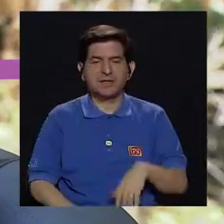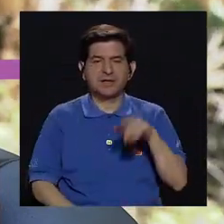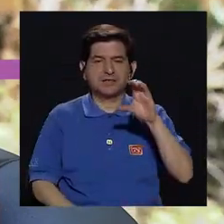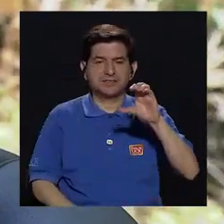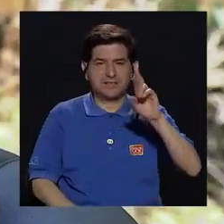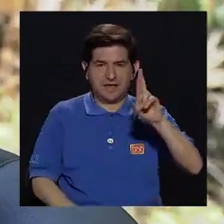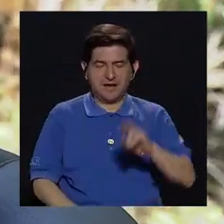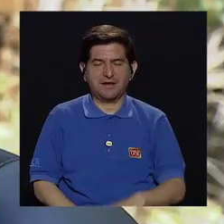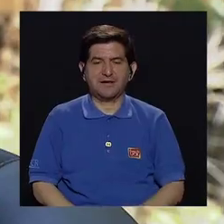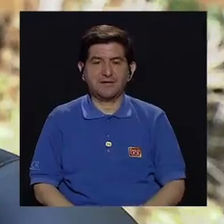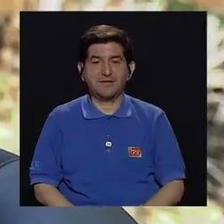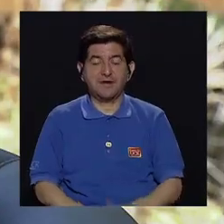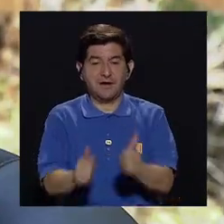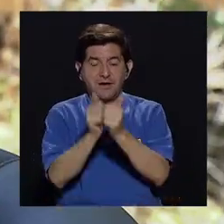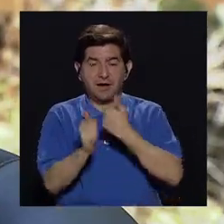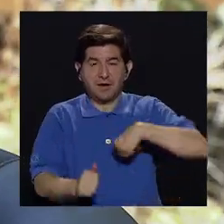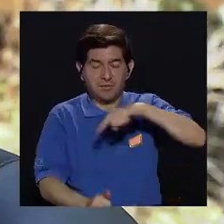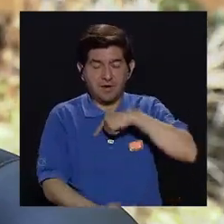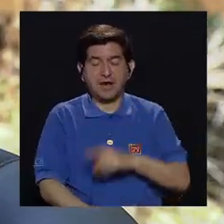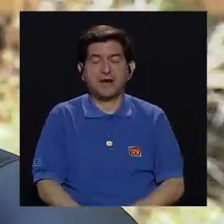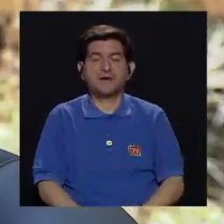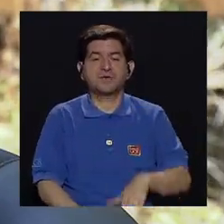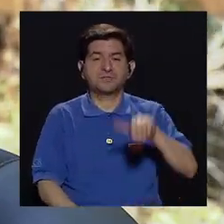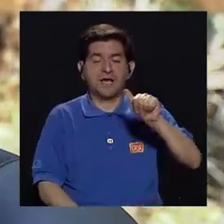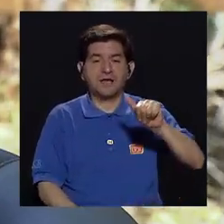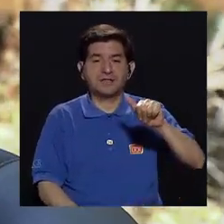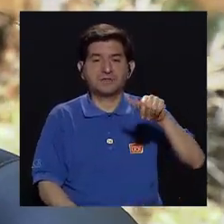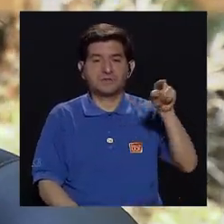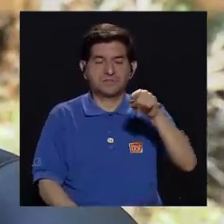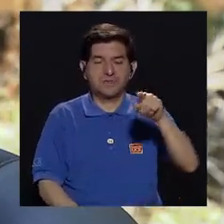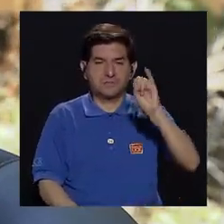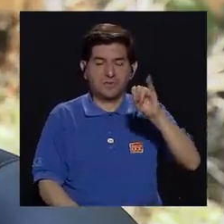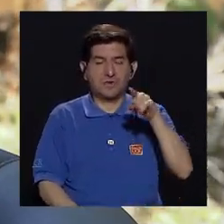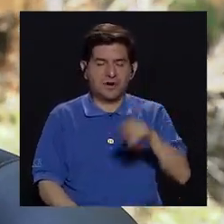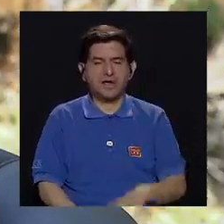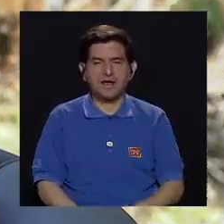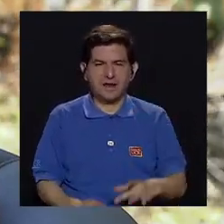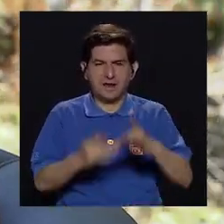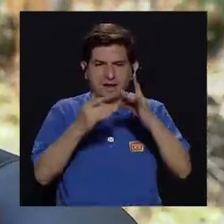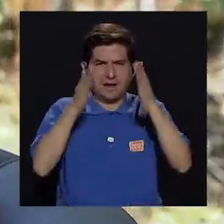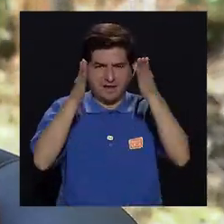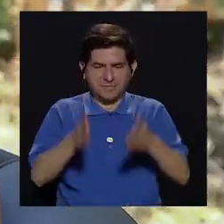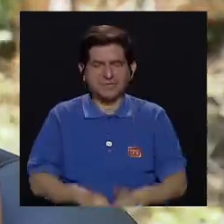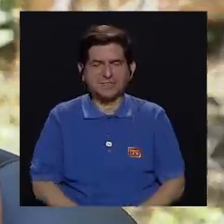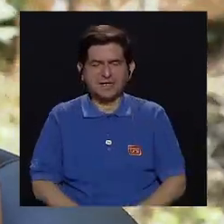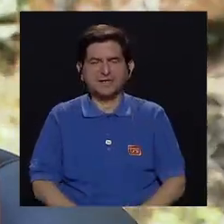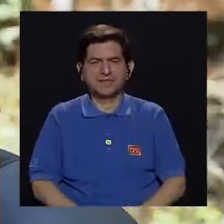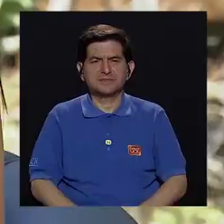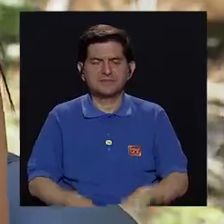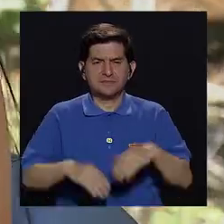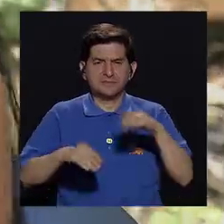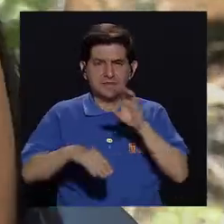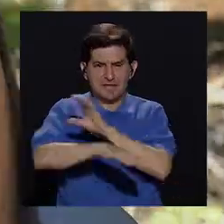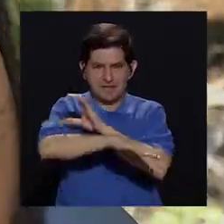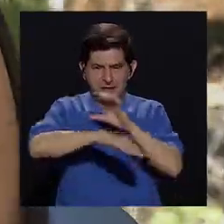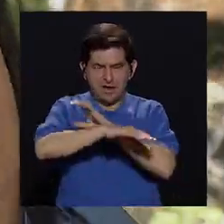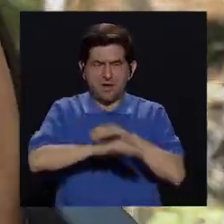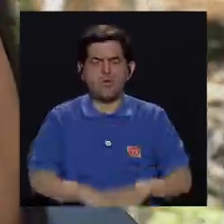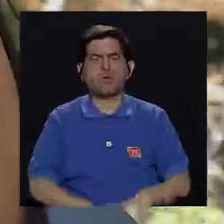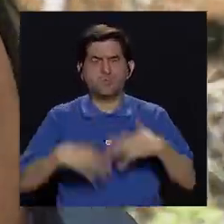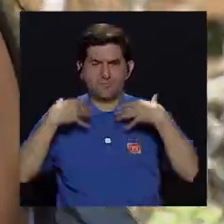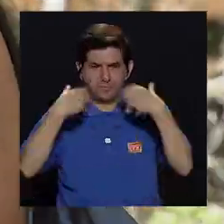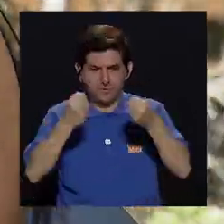SaludDigital.cr. Para ello nos acompaña el señor Anton Zamora, especialista en informática médica y asesor del Ministerio de